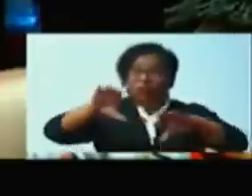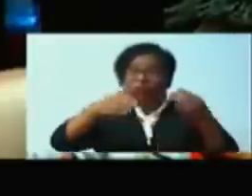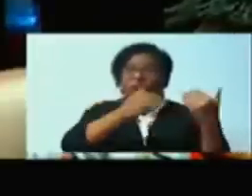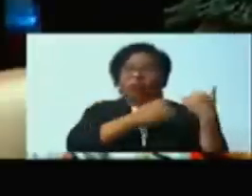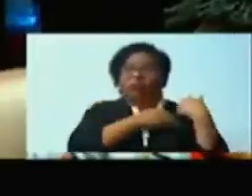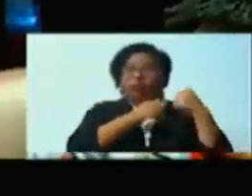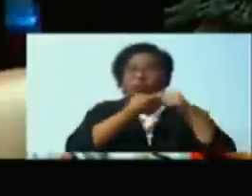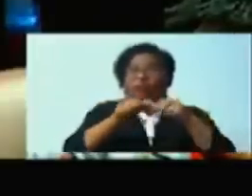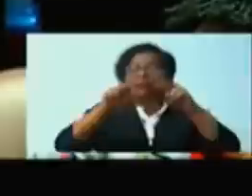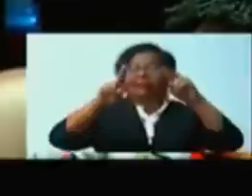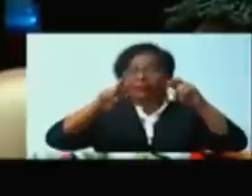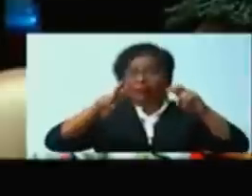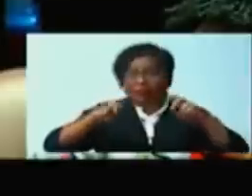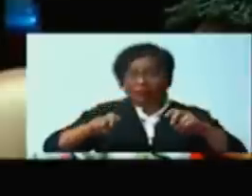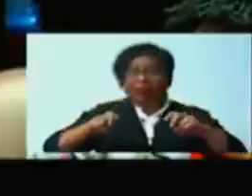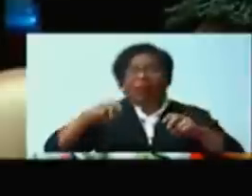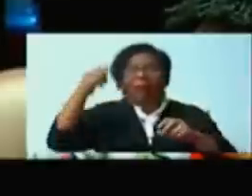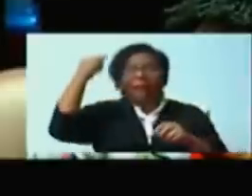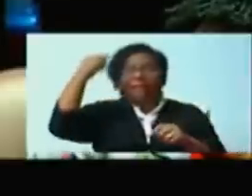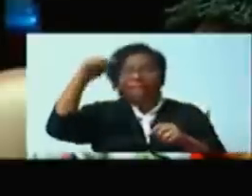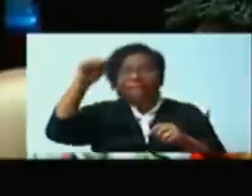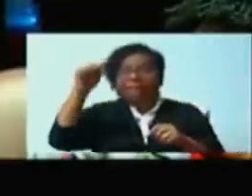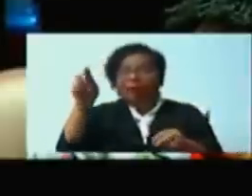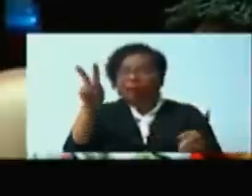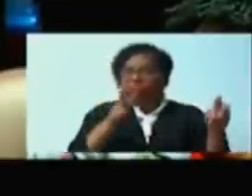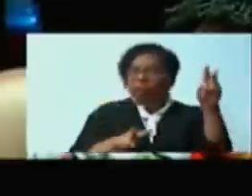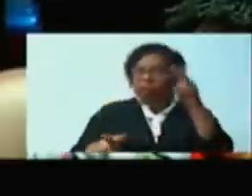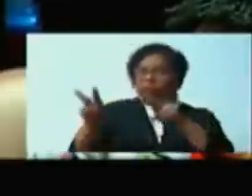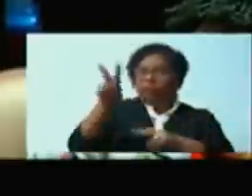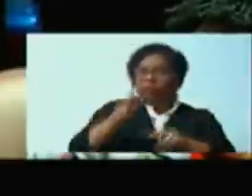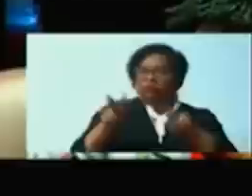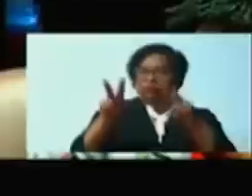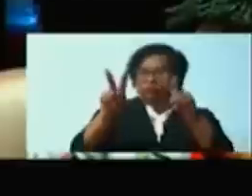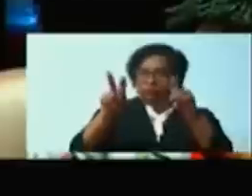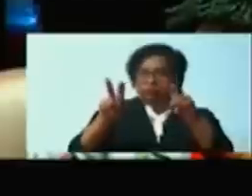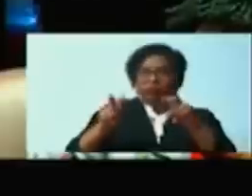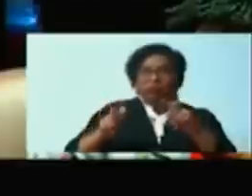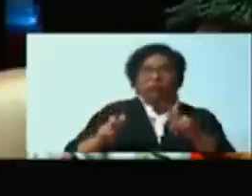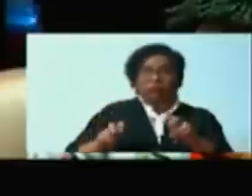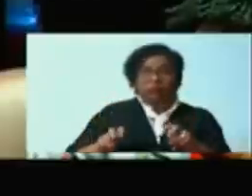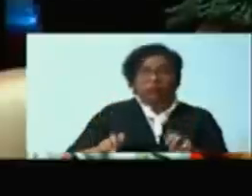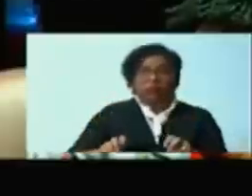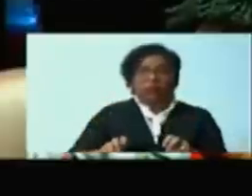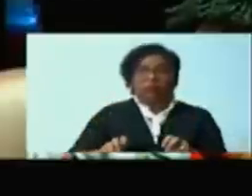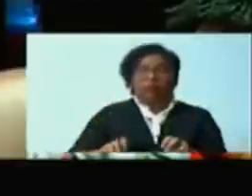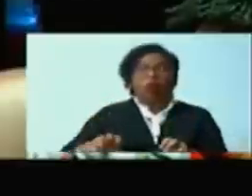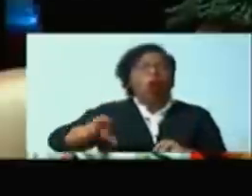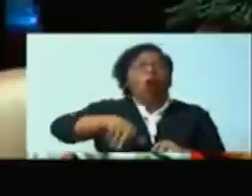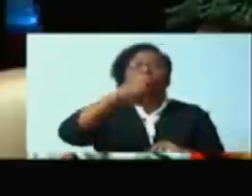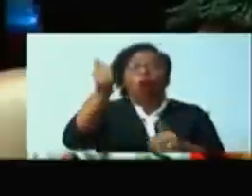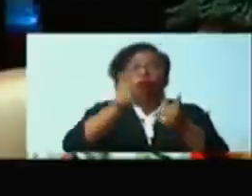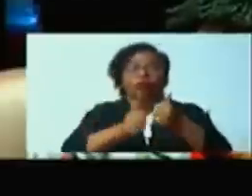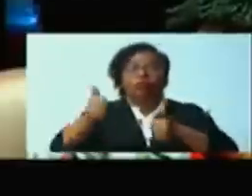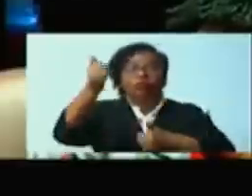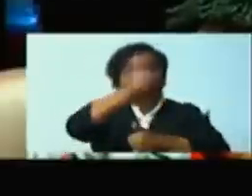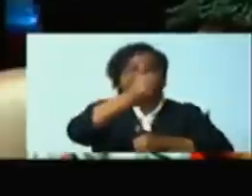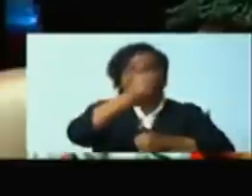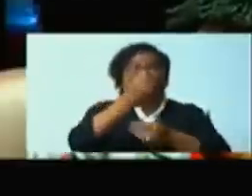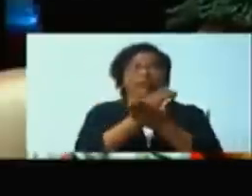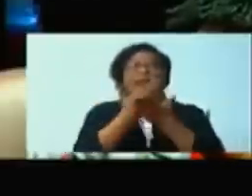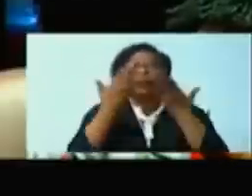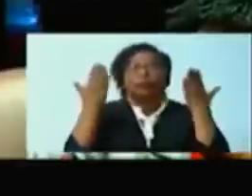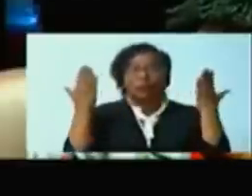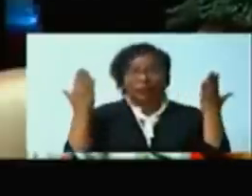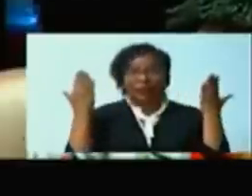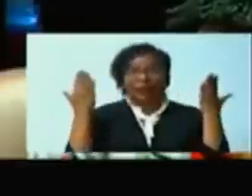no tiene ningún poder por encima y no debe ser porque es el auditor de el estado dominicano pero solamente